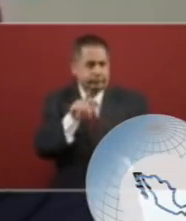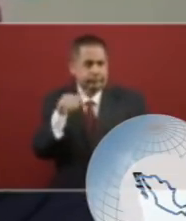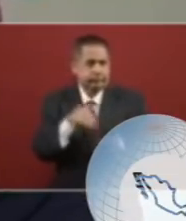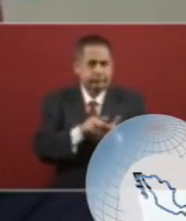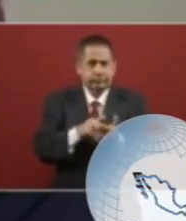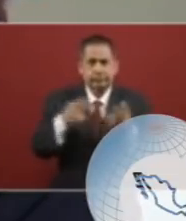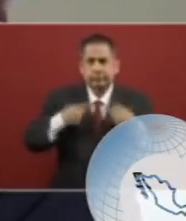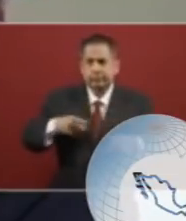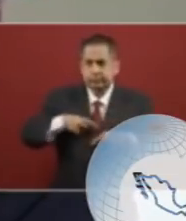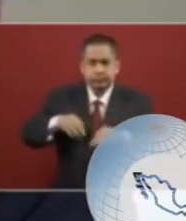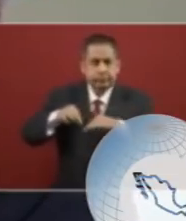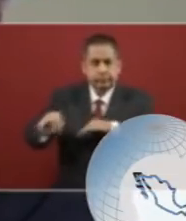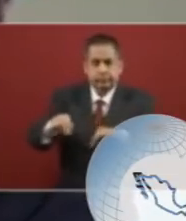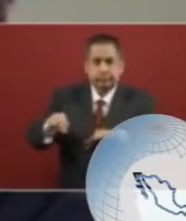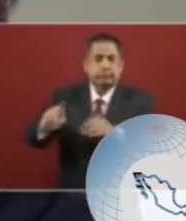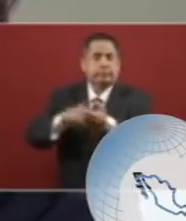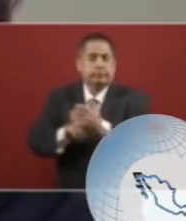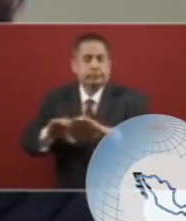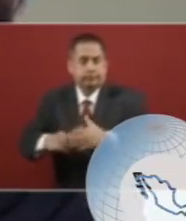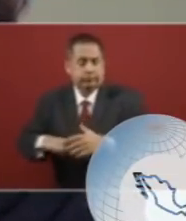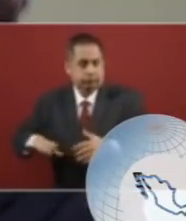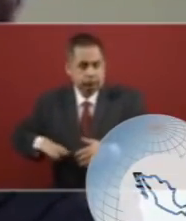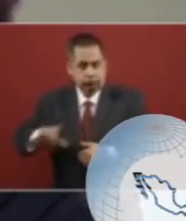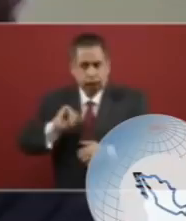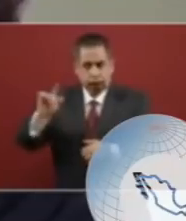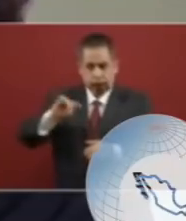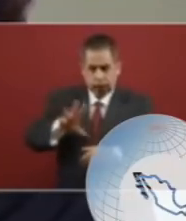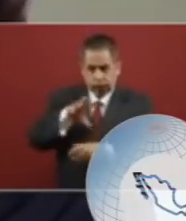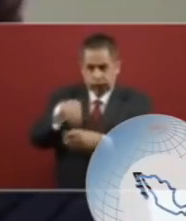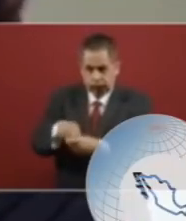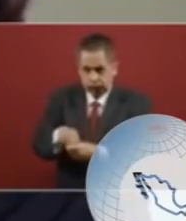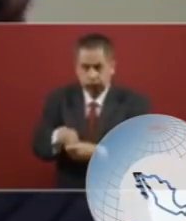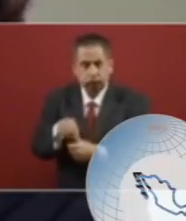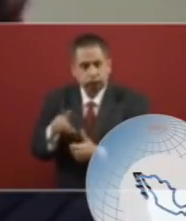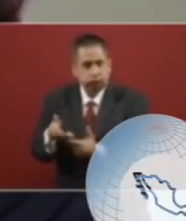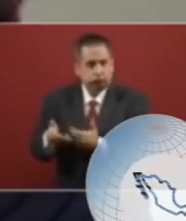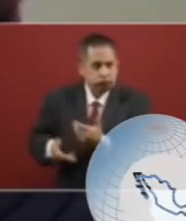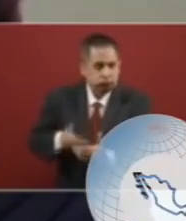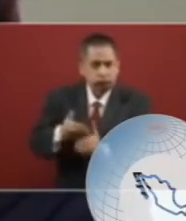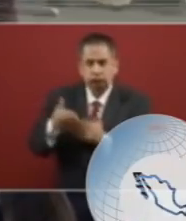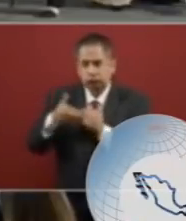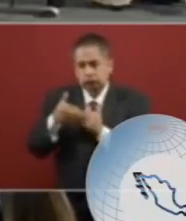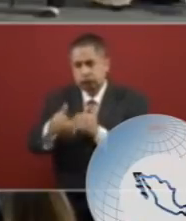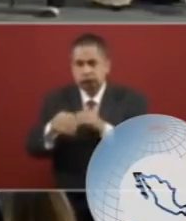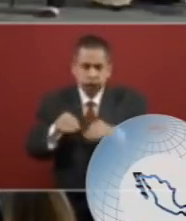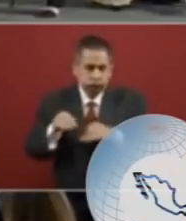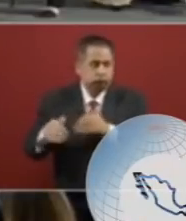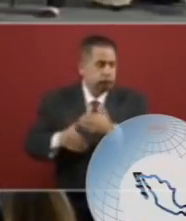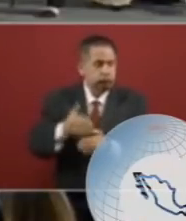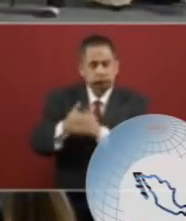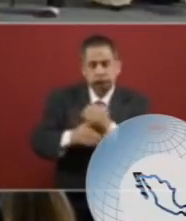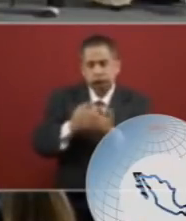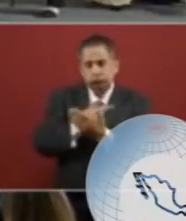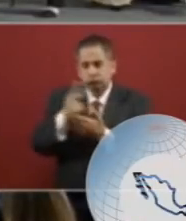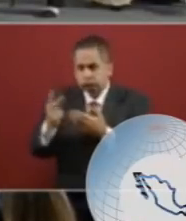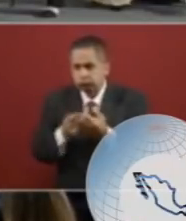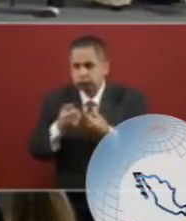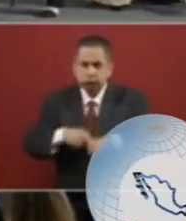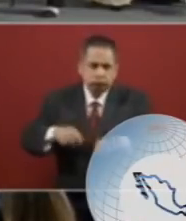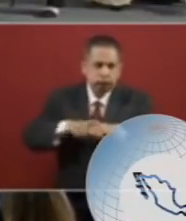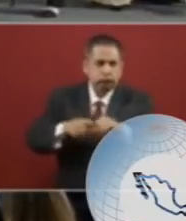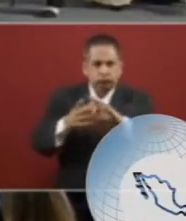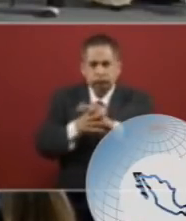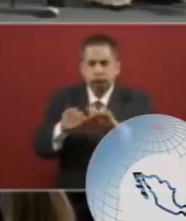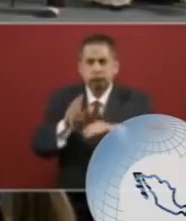17.000 servidores de la nación, quienes van a estar sirviendo en todas estas cuestiones de los programas sociales y los